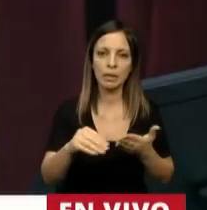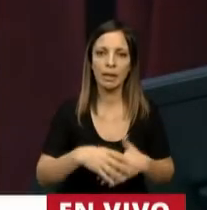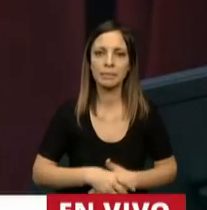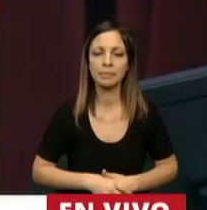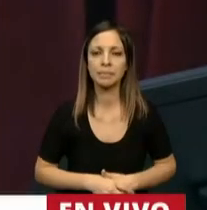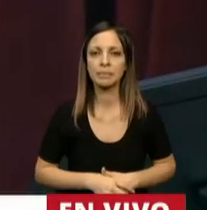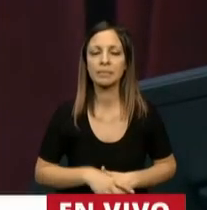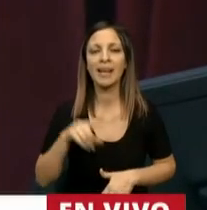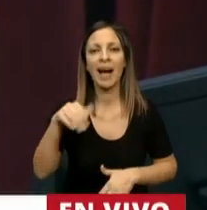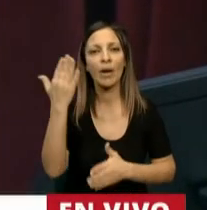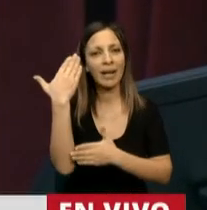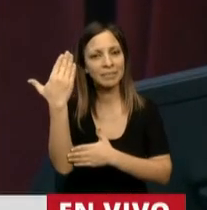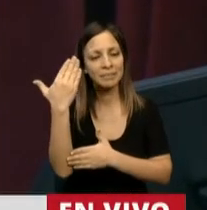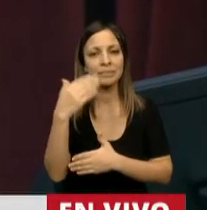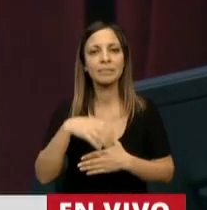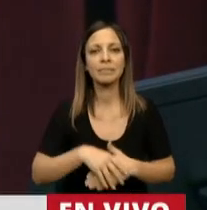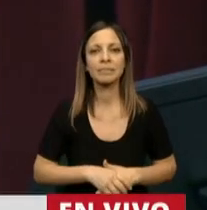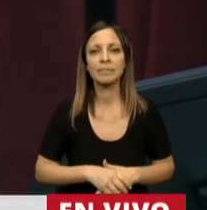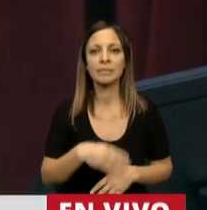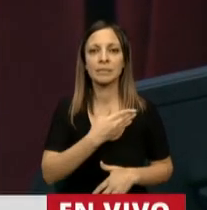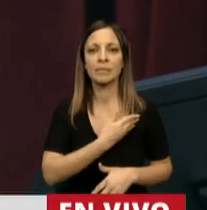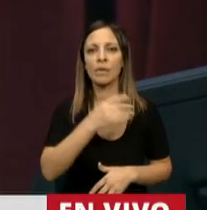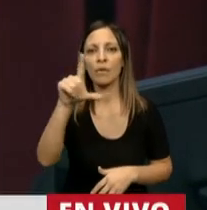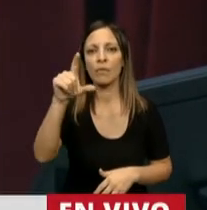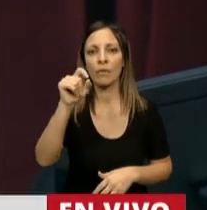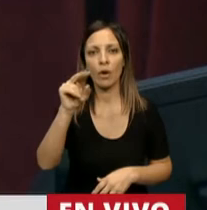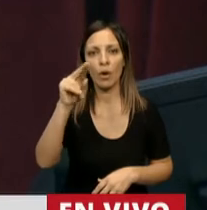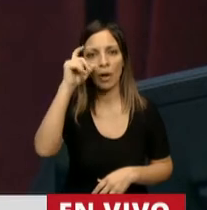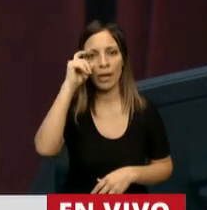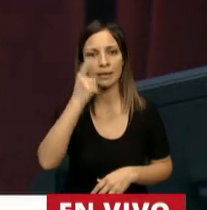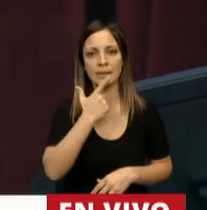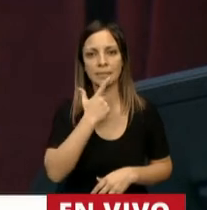Tiene la palabra el diputado Danilo Flores.